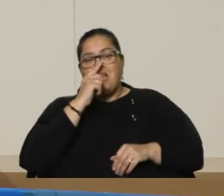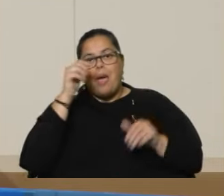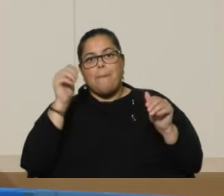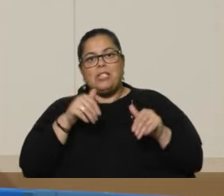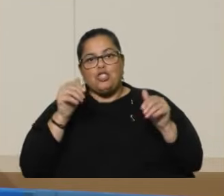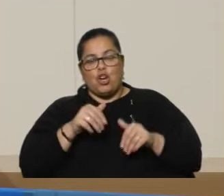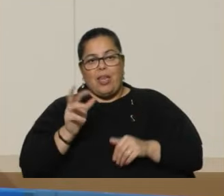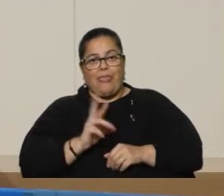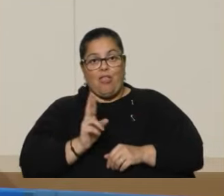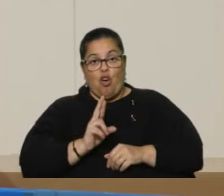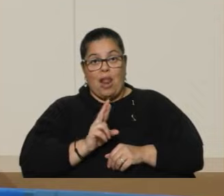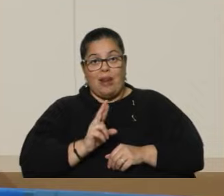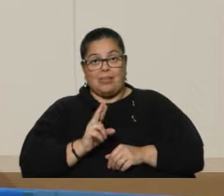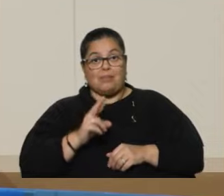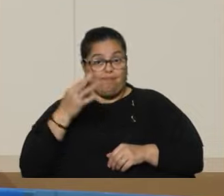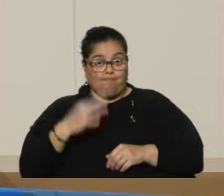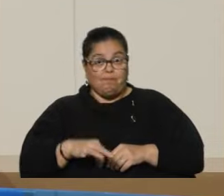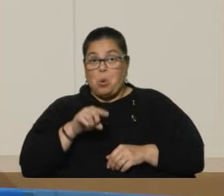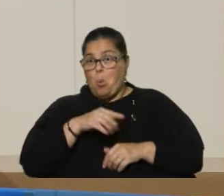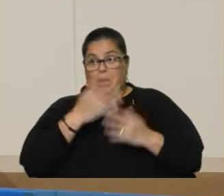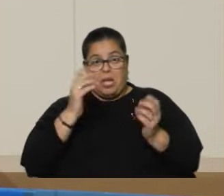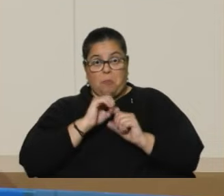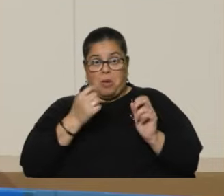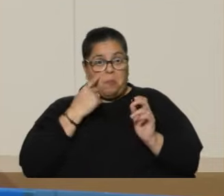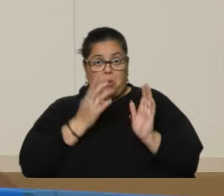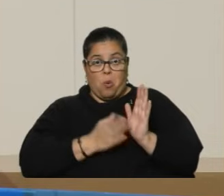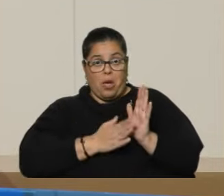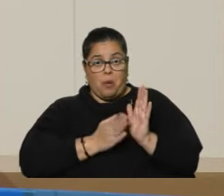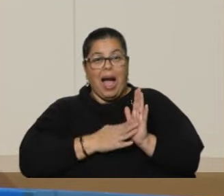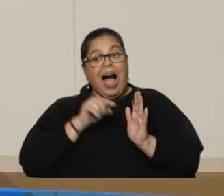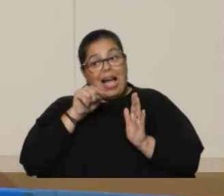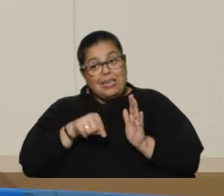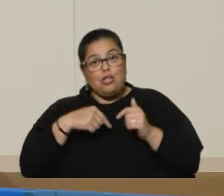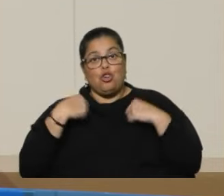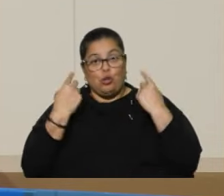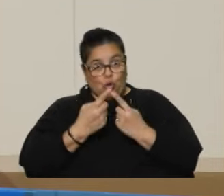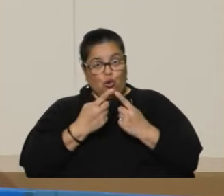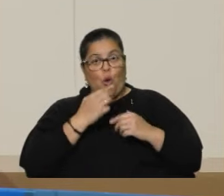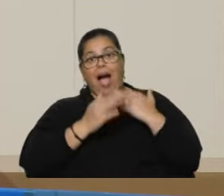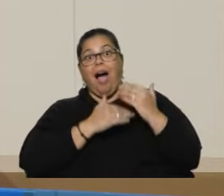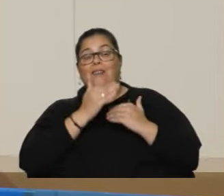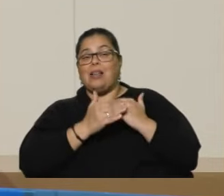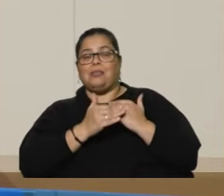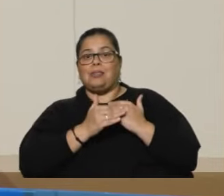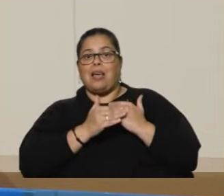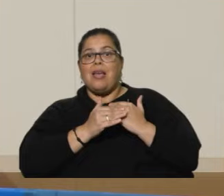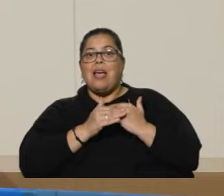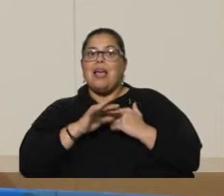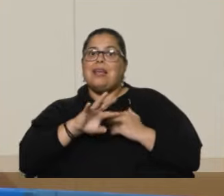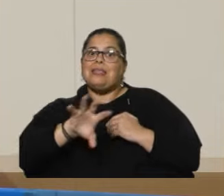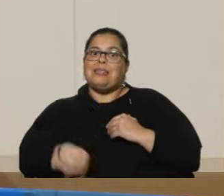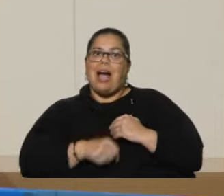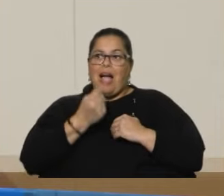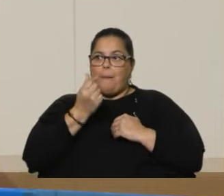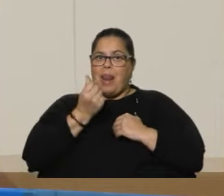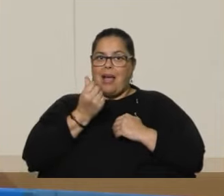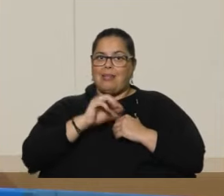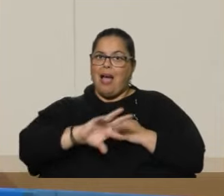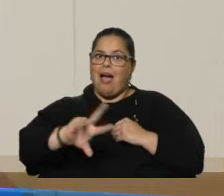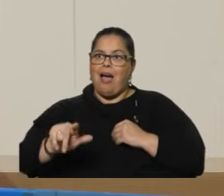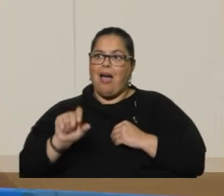dato perfectamente comprobable por cualquiera que quiera. En eso hay un avance muy relevante de no meterle la mano en el bolsillo y de tener precios internacionales